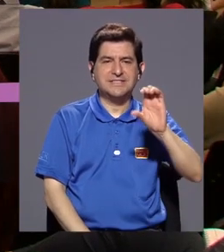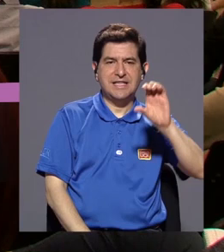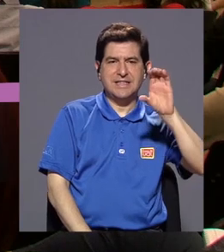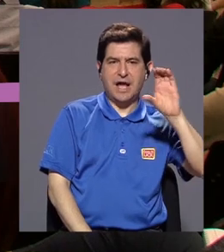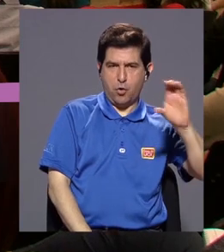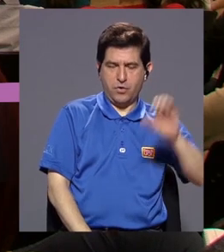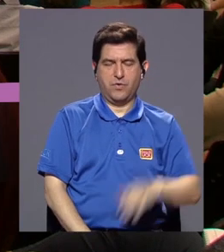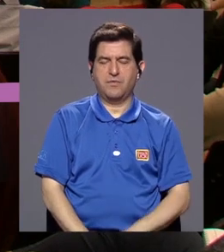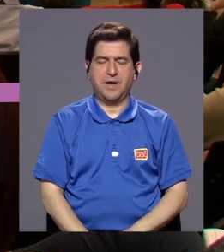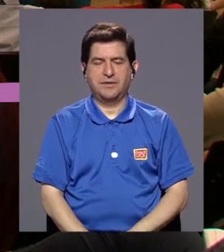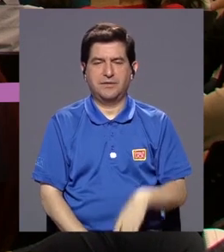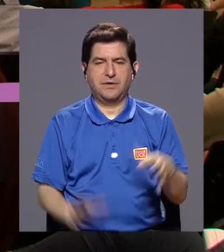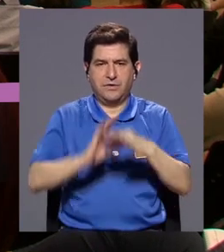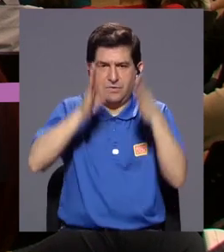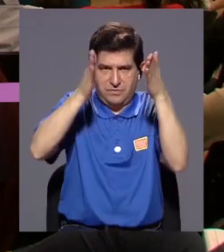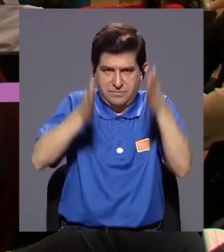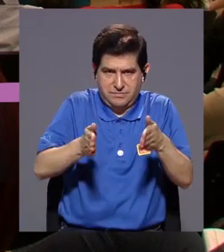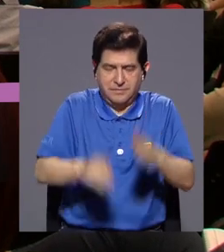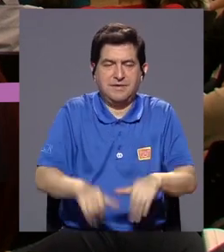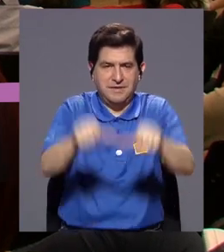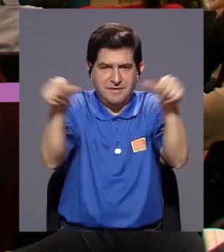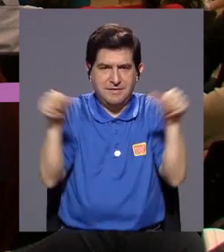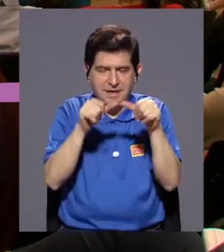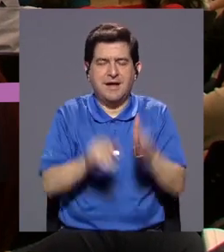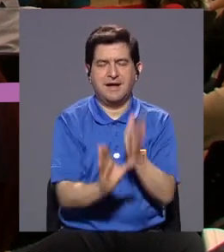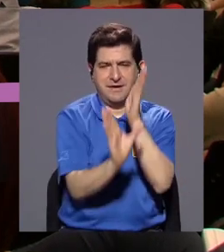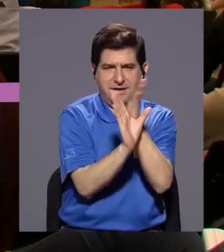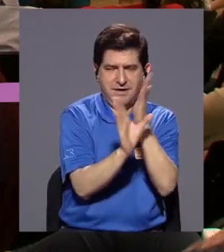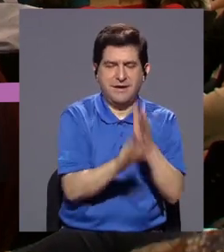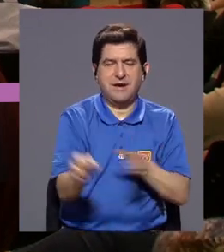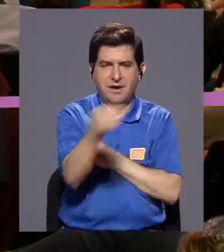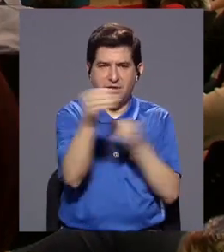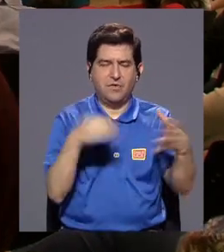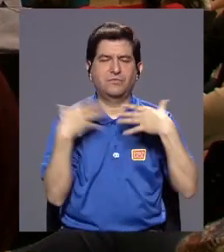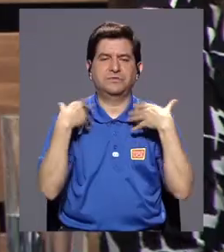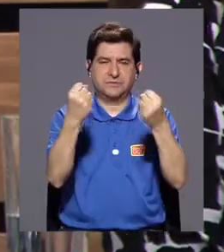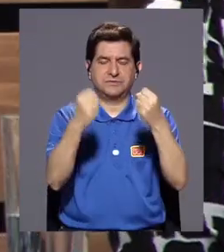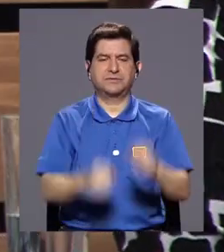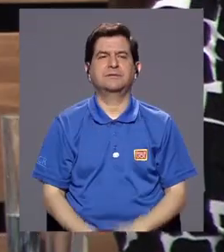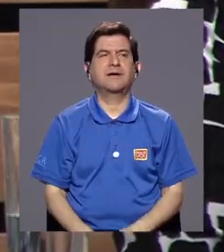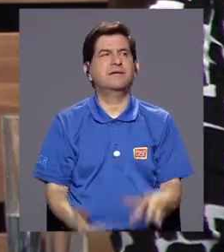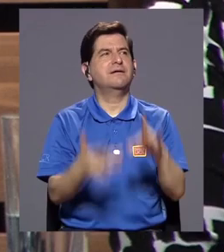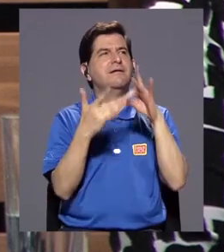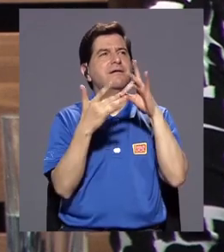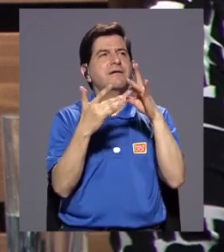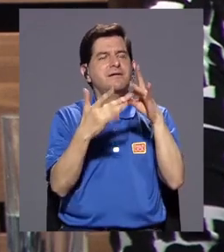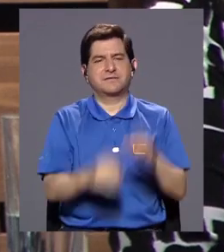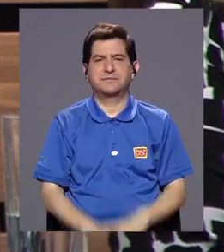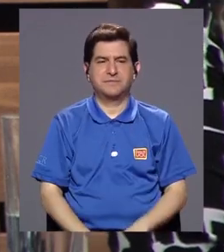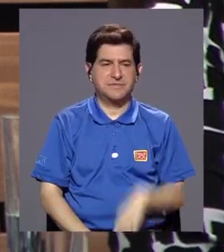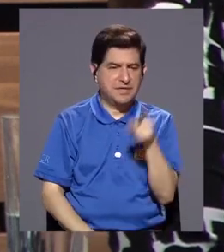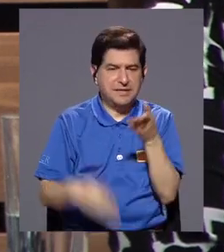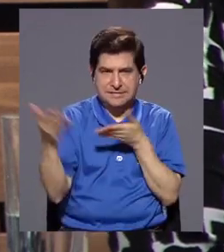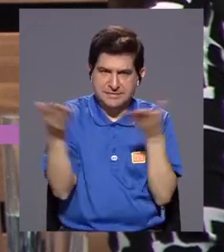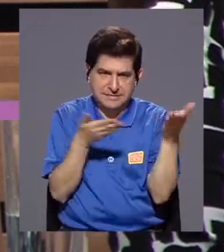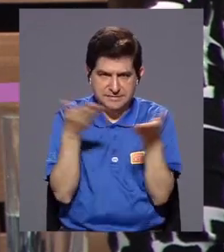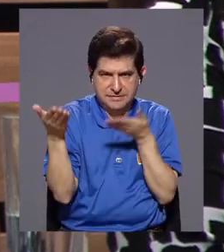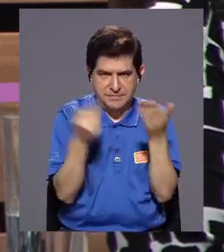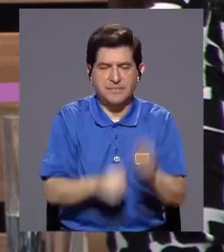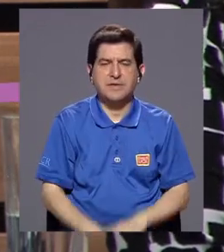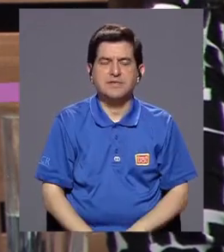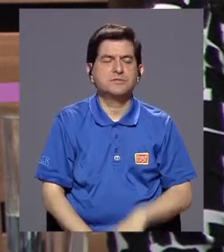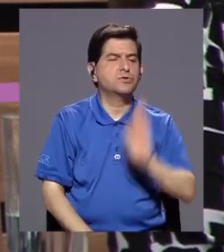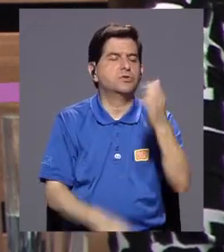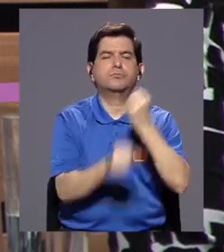Córdoba, coordinadora del área de psicología de la Oficina de Salud. particularmente este es un servicio que